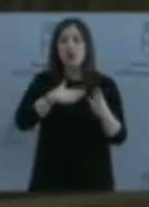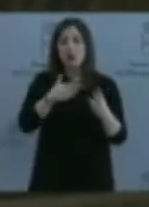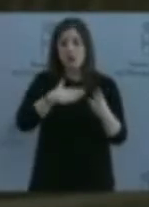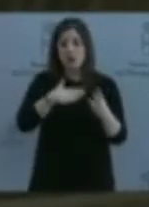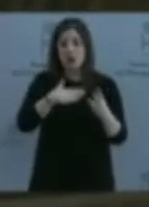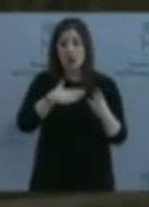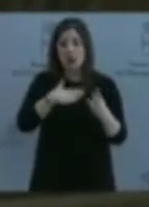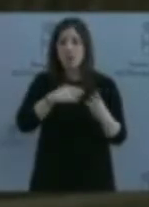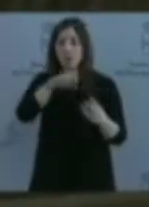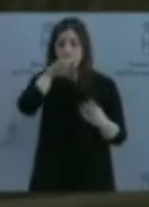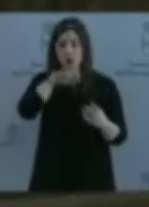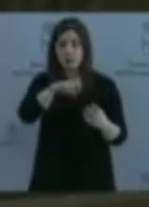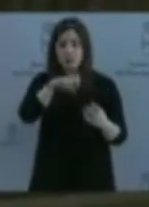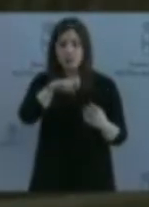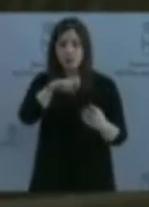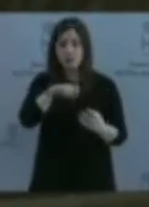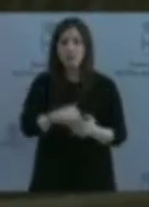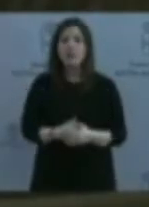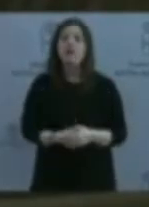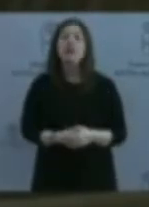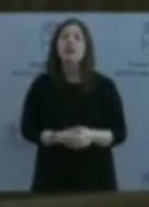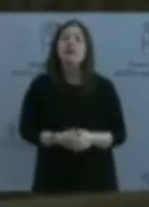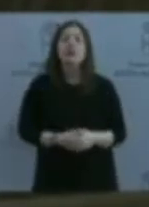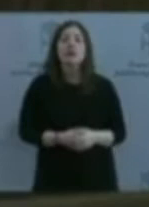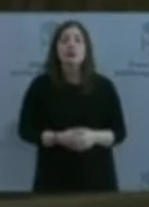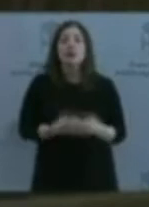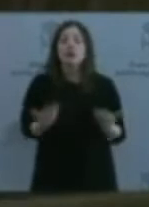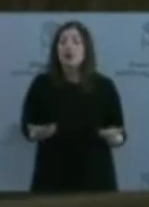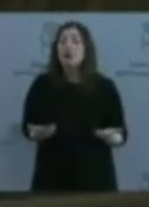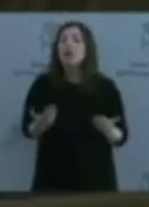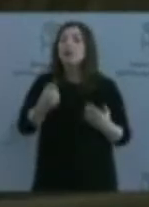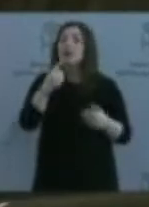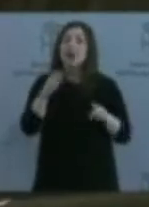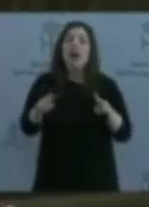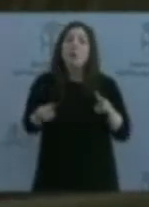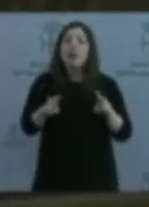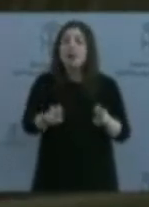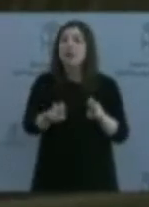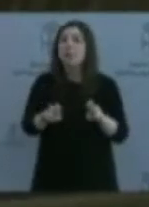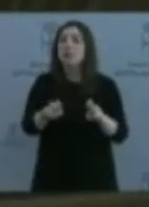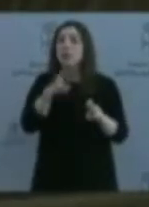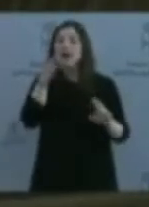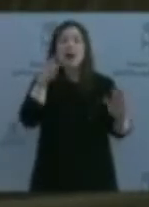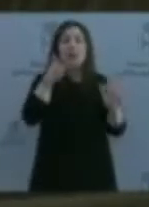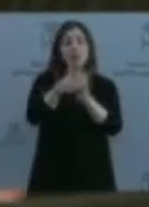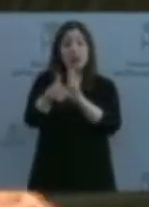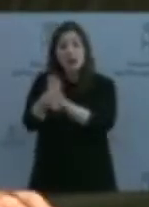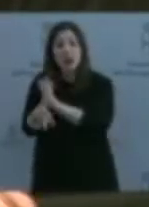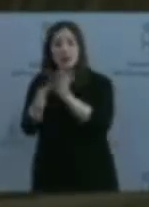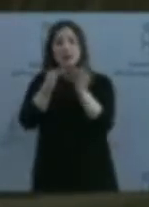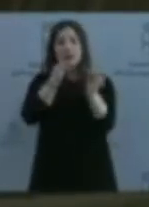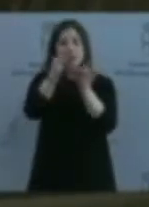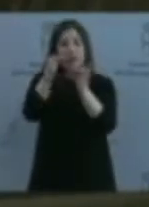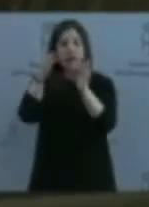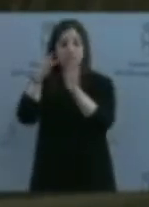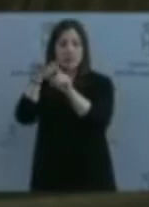anterior se deduce, en principio, para ir desgranando la situación, que la mención a la titularidad que se hace en el libro blanco